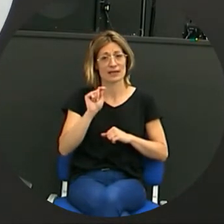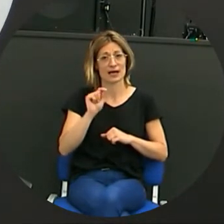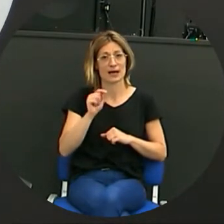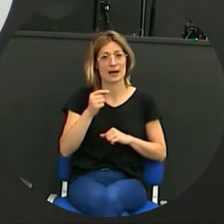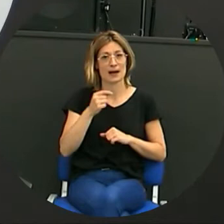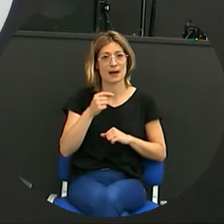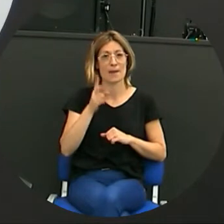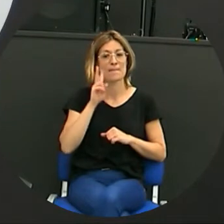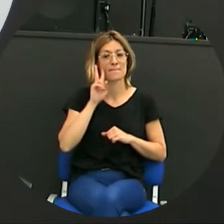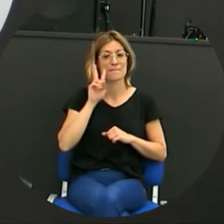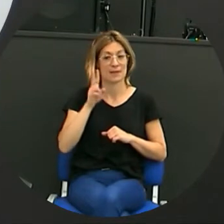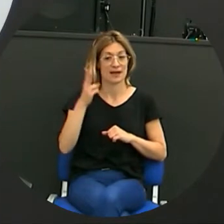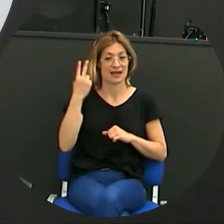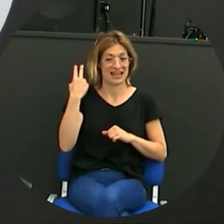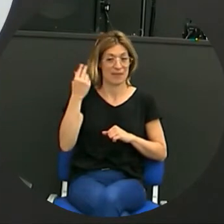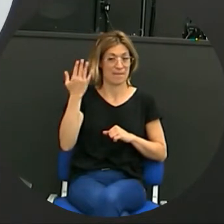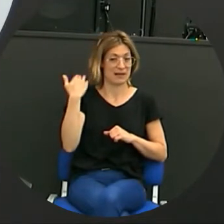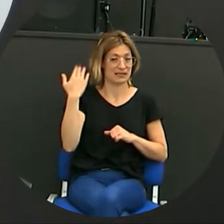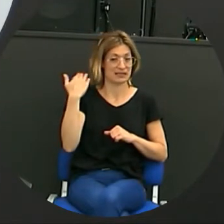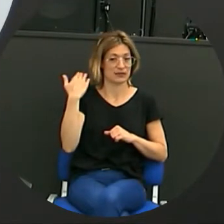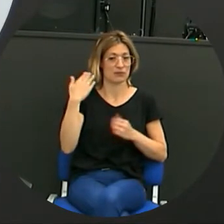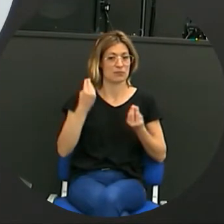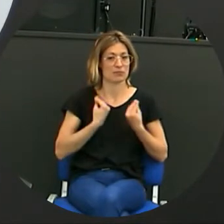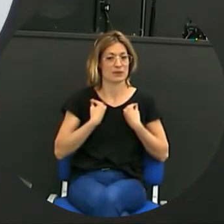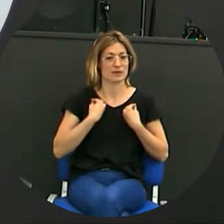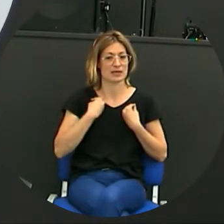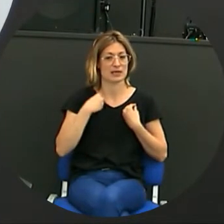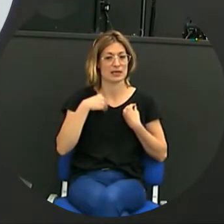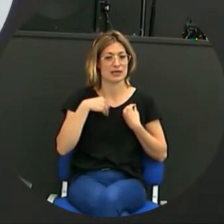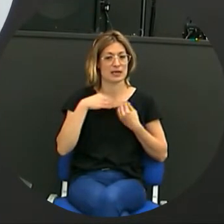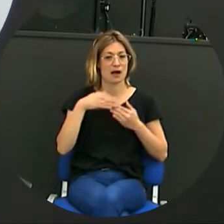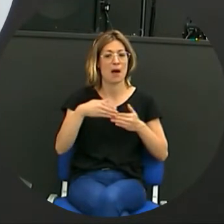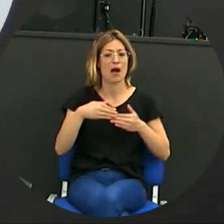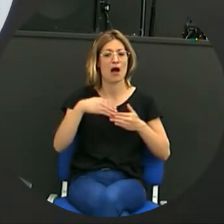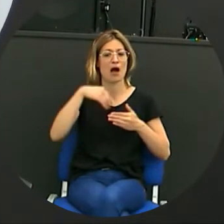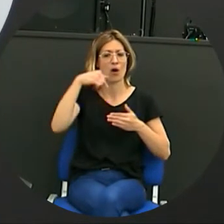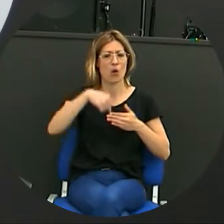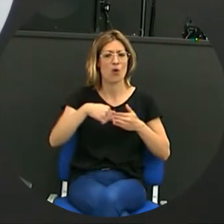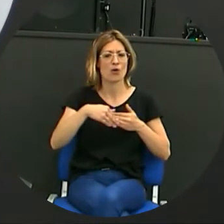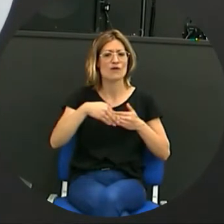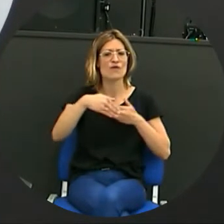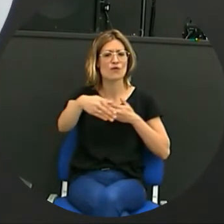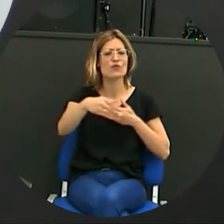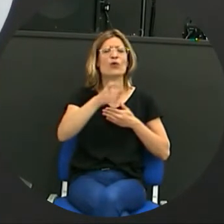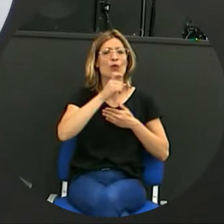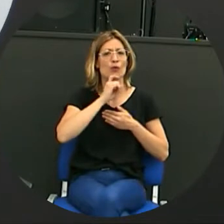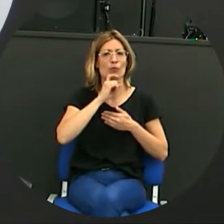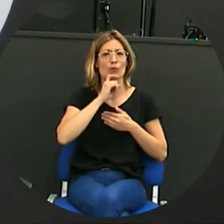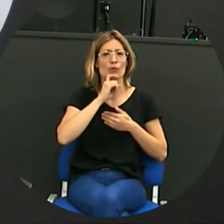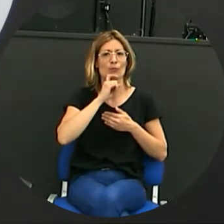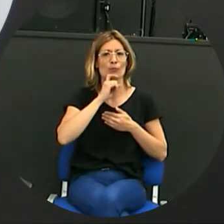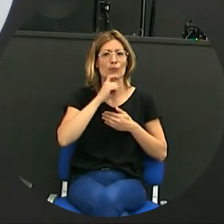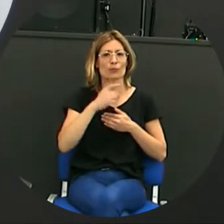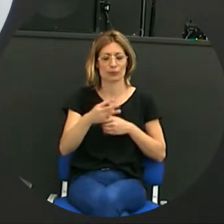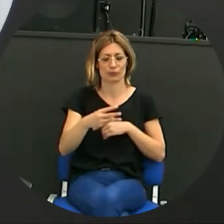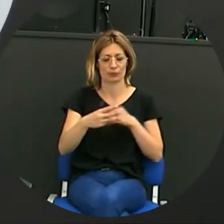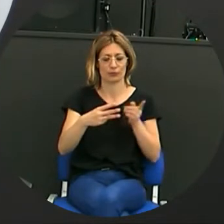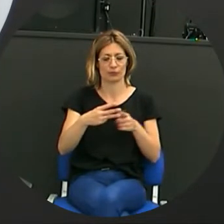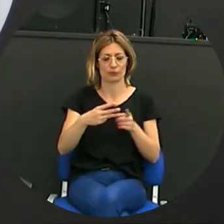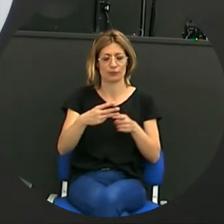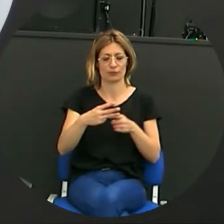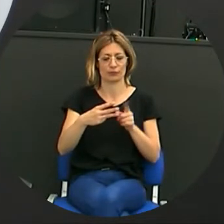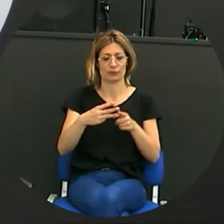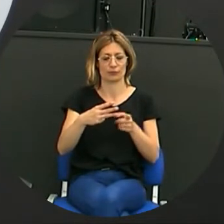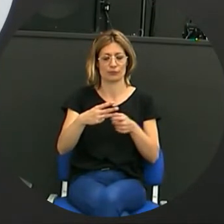pasado, vivir desde hoy. ¿Cómo vamos a vivir desde hoy el futuro? Y ese es el tercer y último